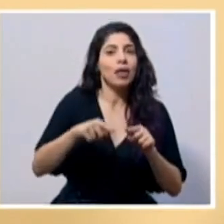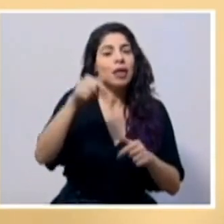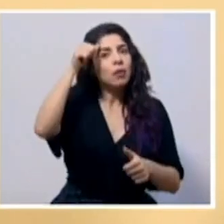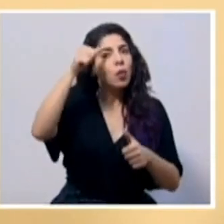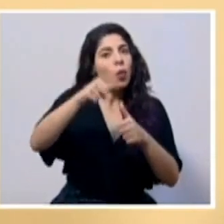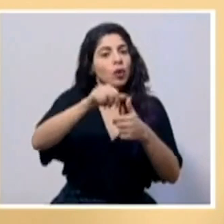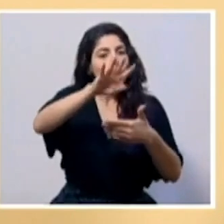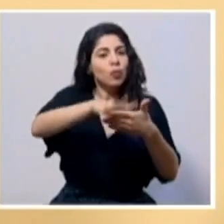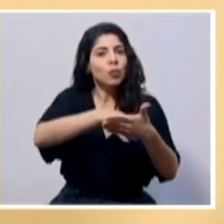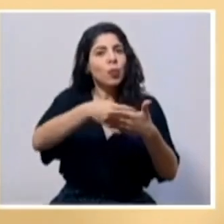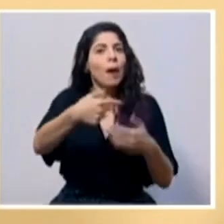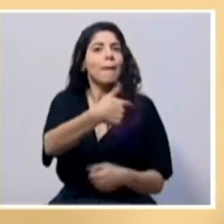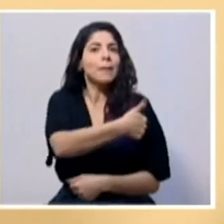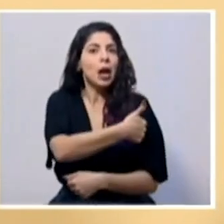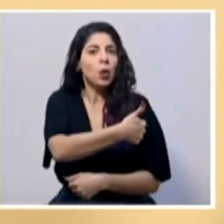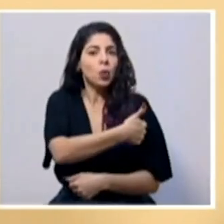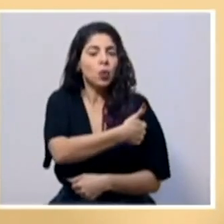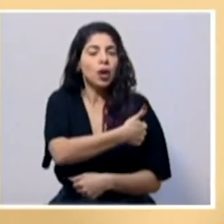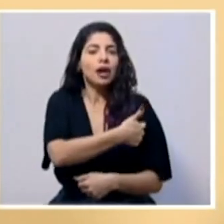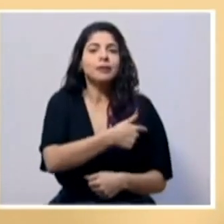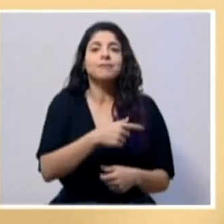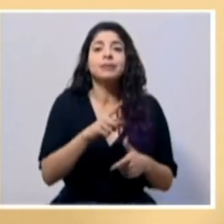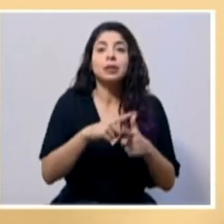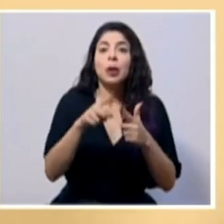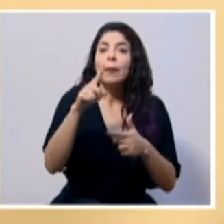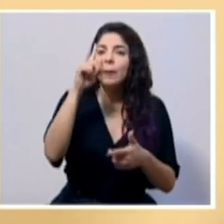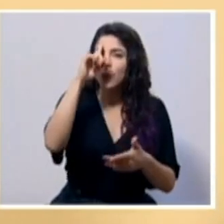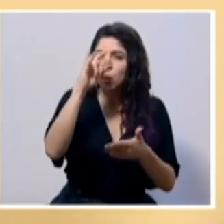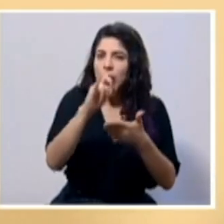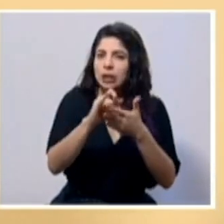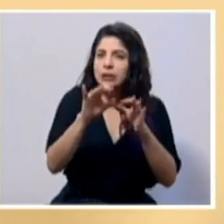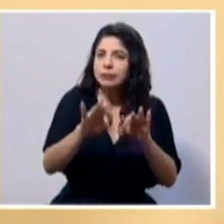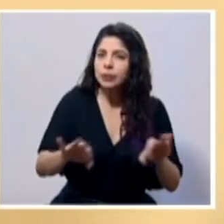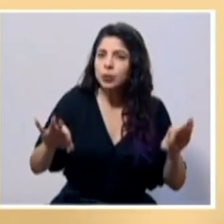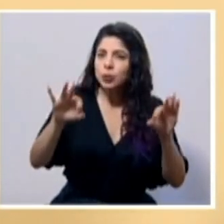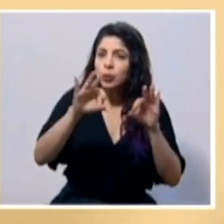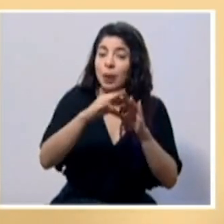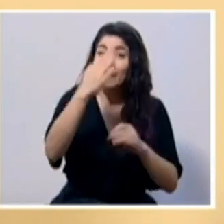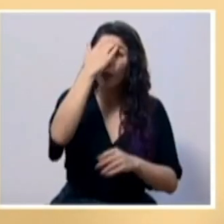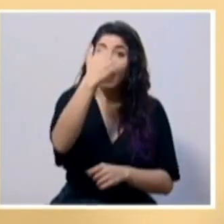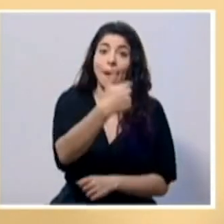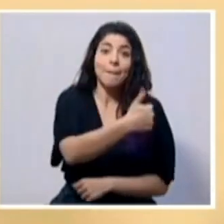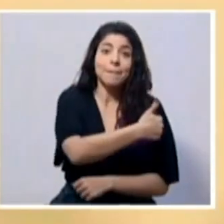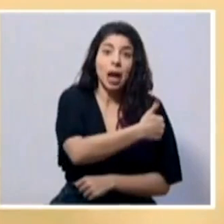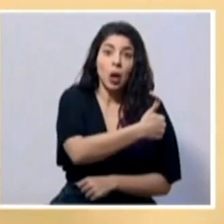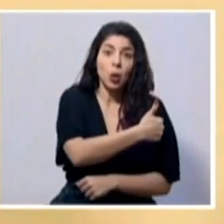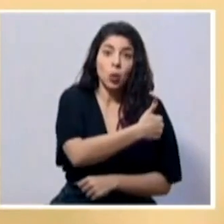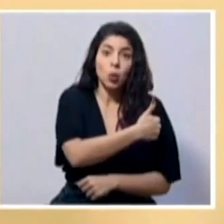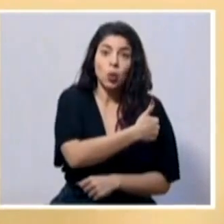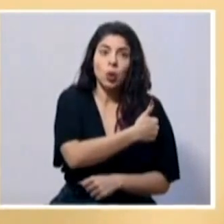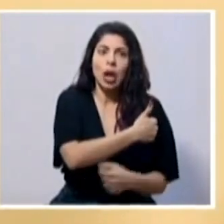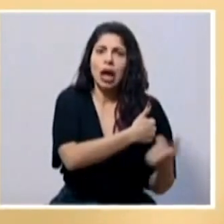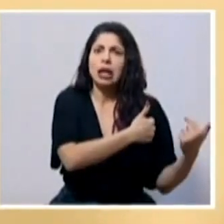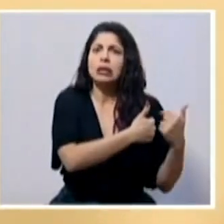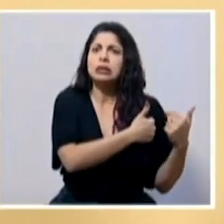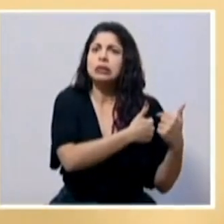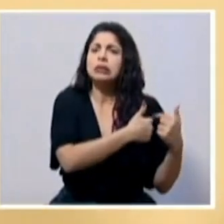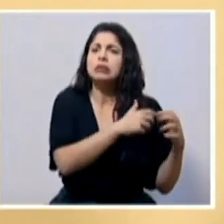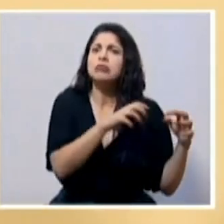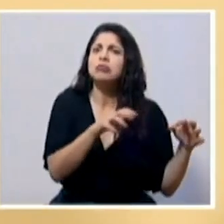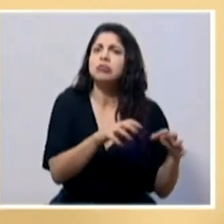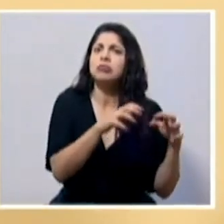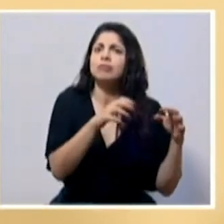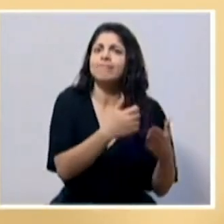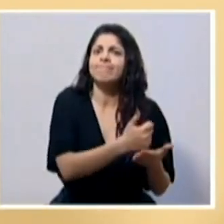vacunación. Entonces, en ese sentido, siempre es importante, porque al final las vacunas es un acto importantísimo